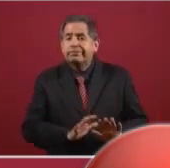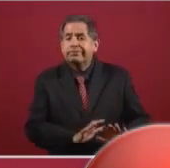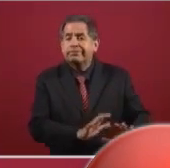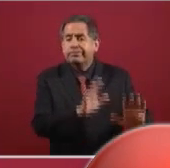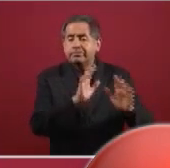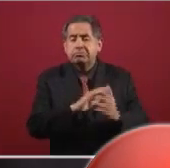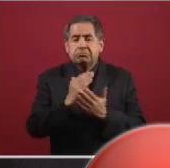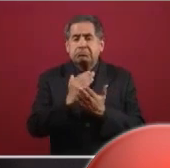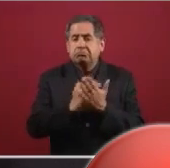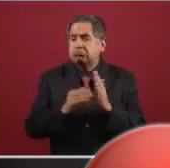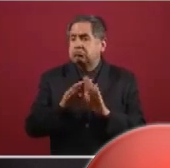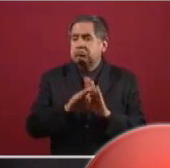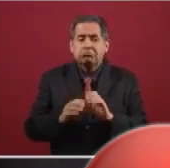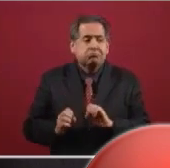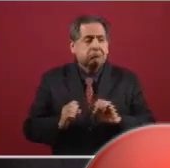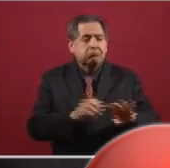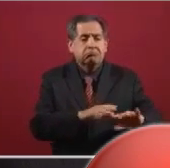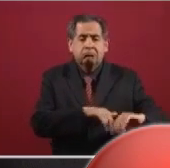la cartilla.